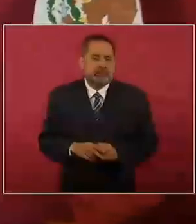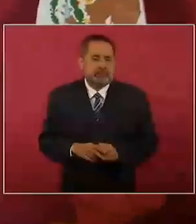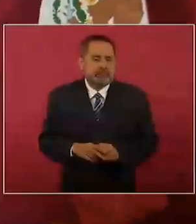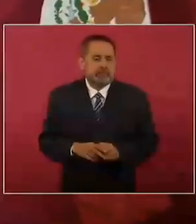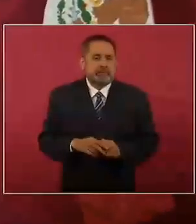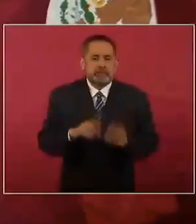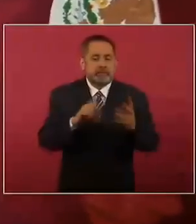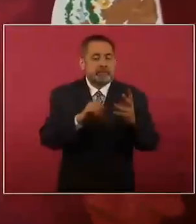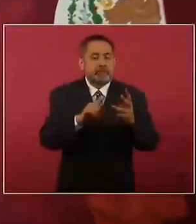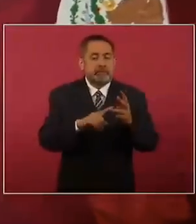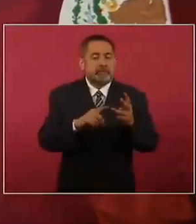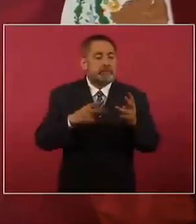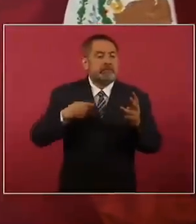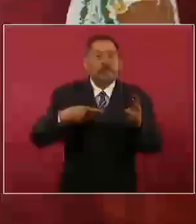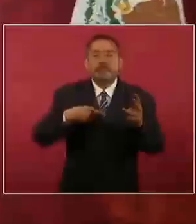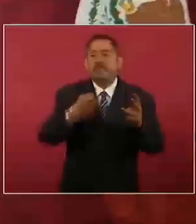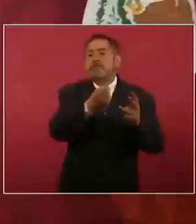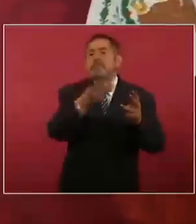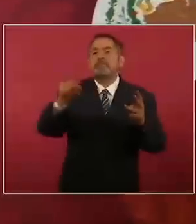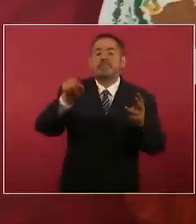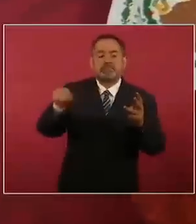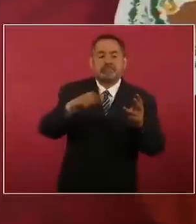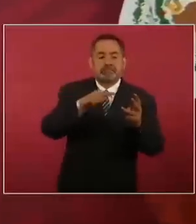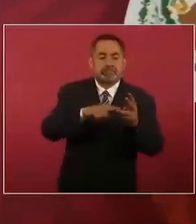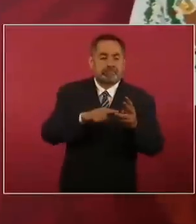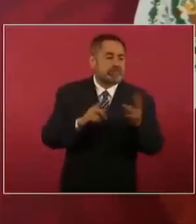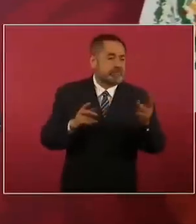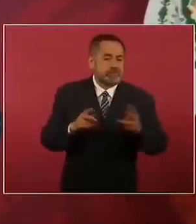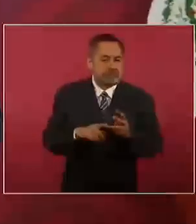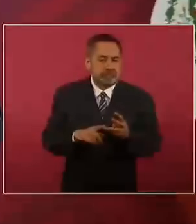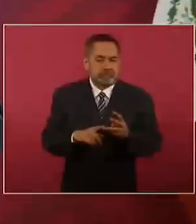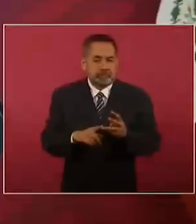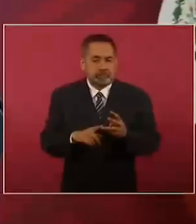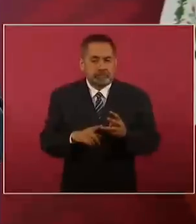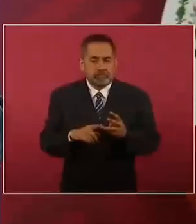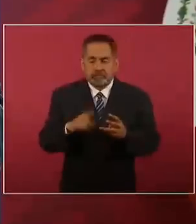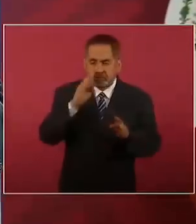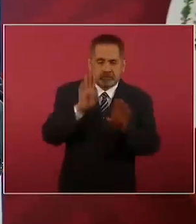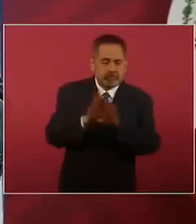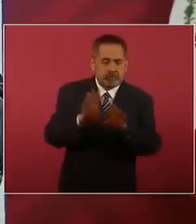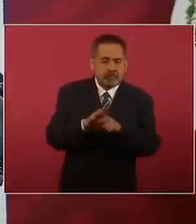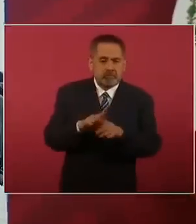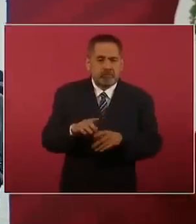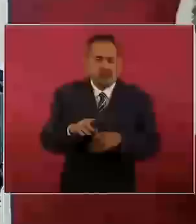de personajes a los que se les han devuelto